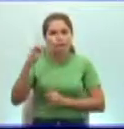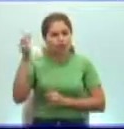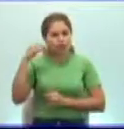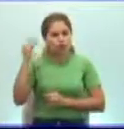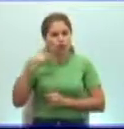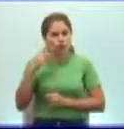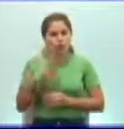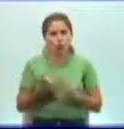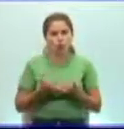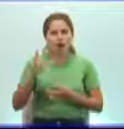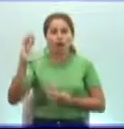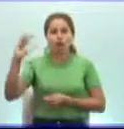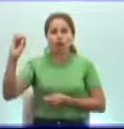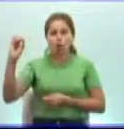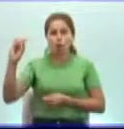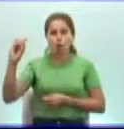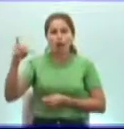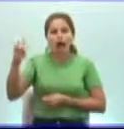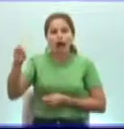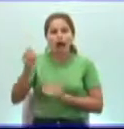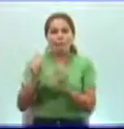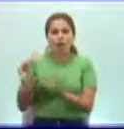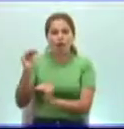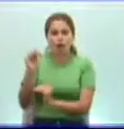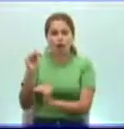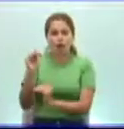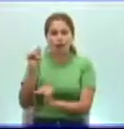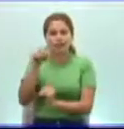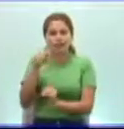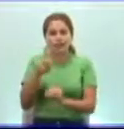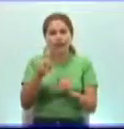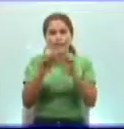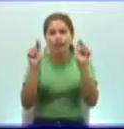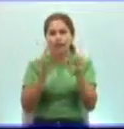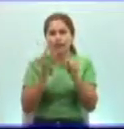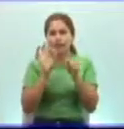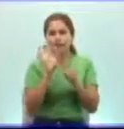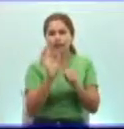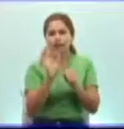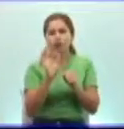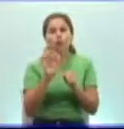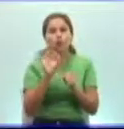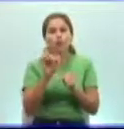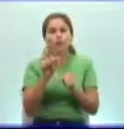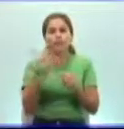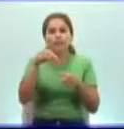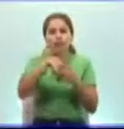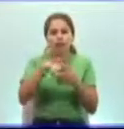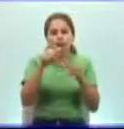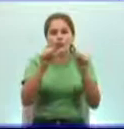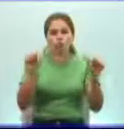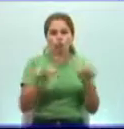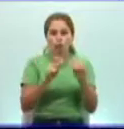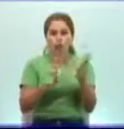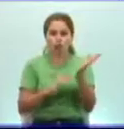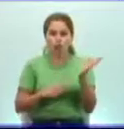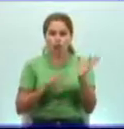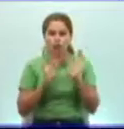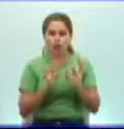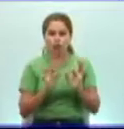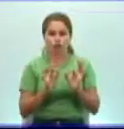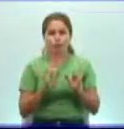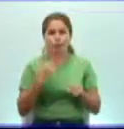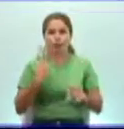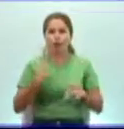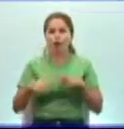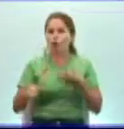es un círculo con una A mayúscula en el centro, y que además se instalan en los circuitos eléctricos en serie. Otro de los